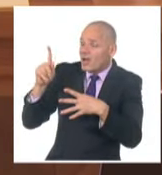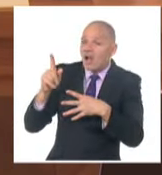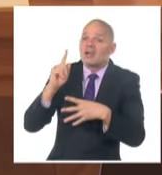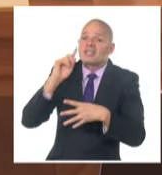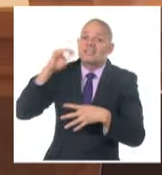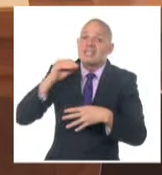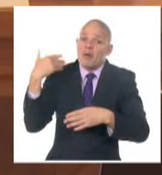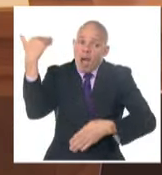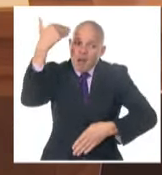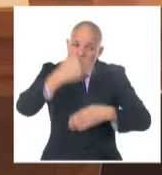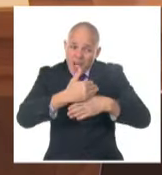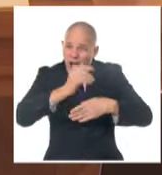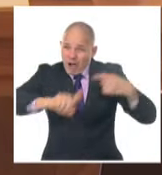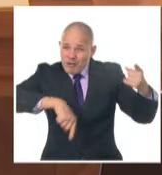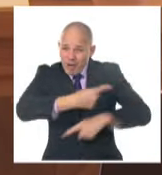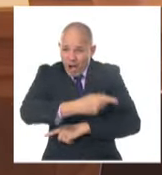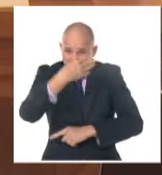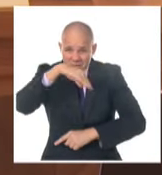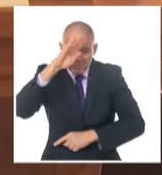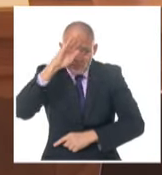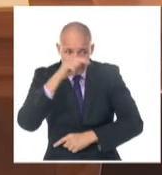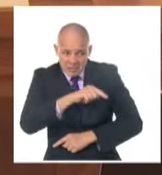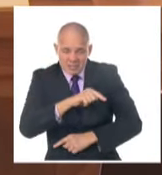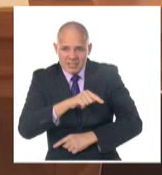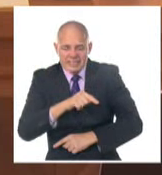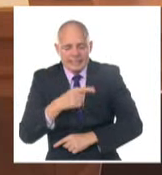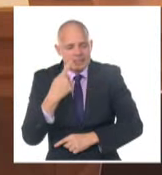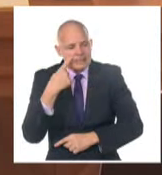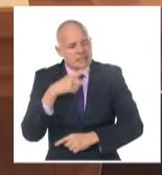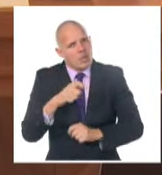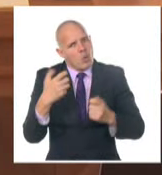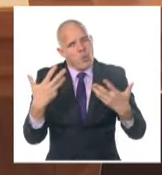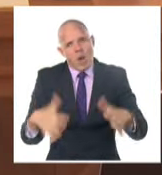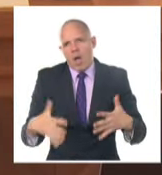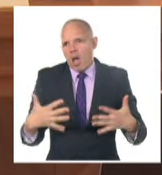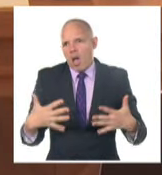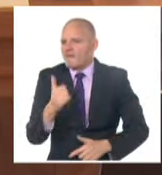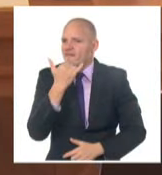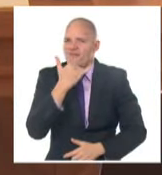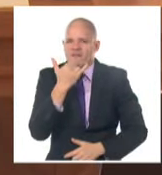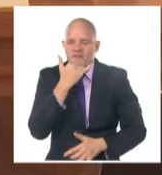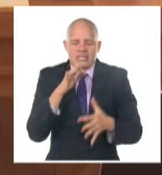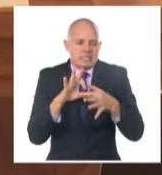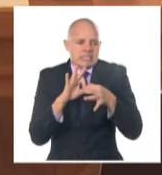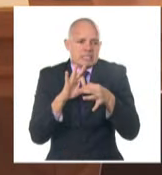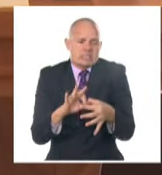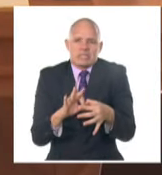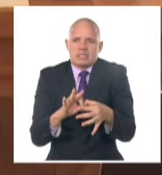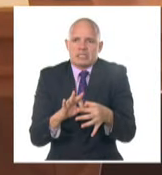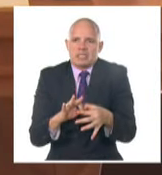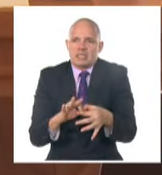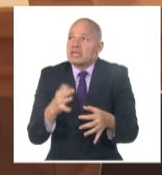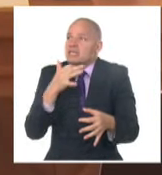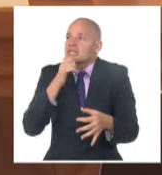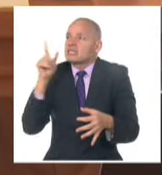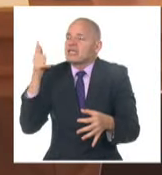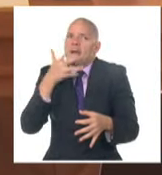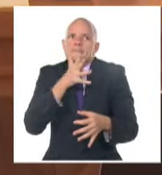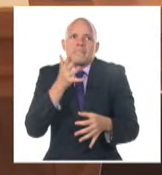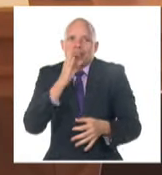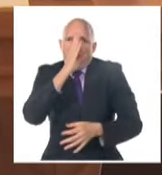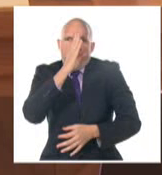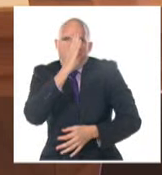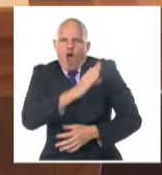contra Cuba alcanza niveles inéditos de agresividad y se